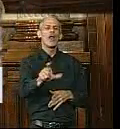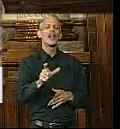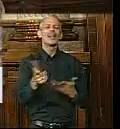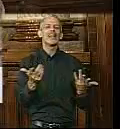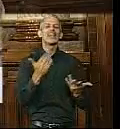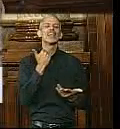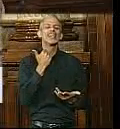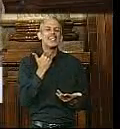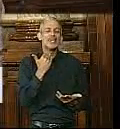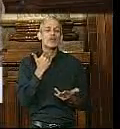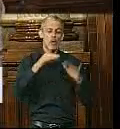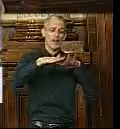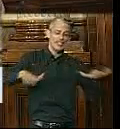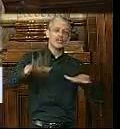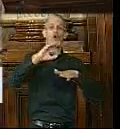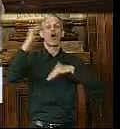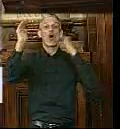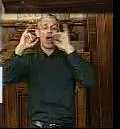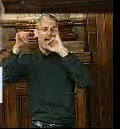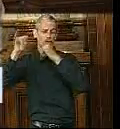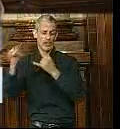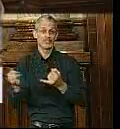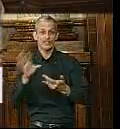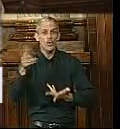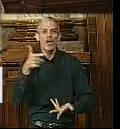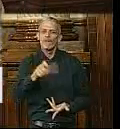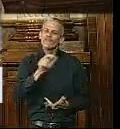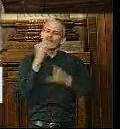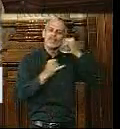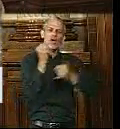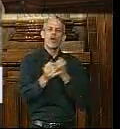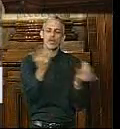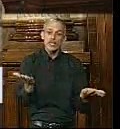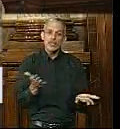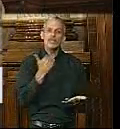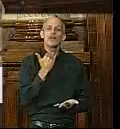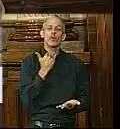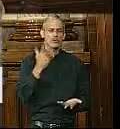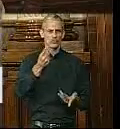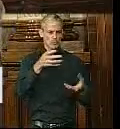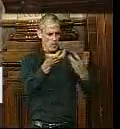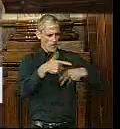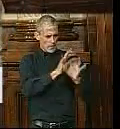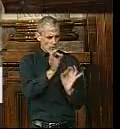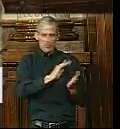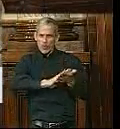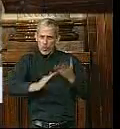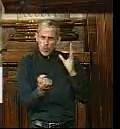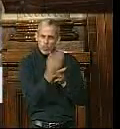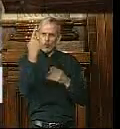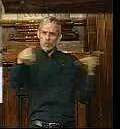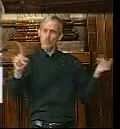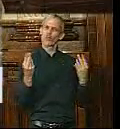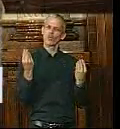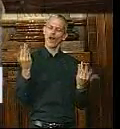para niños, para adolescentes. Entonces, Videolibros es un proyecto que es original, que es creativo, que hace